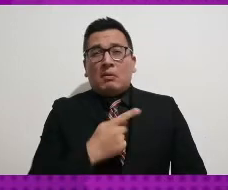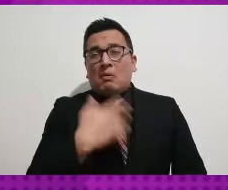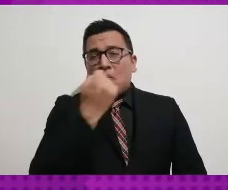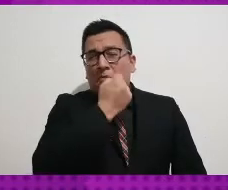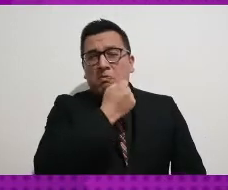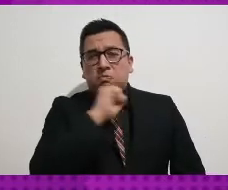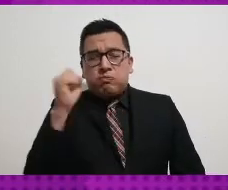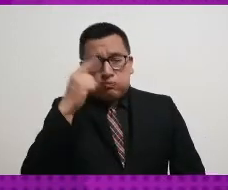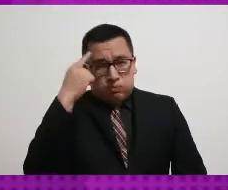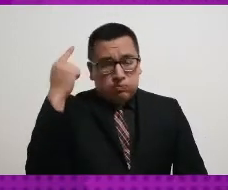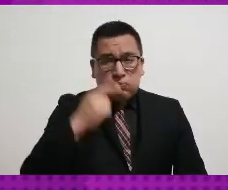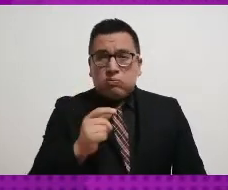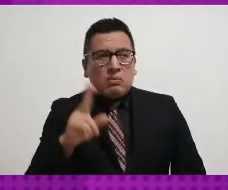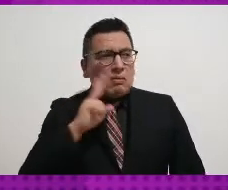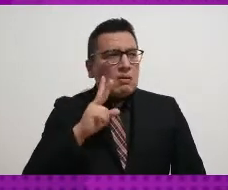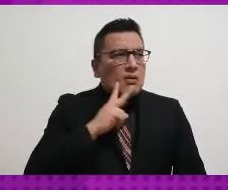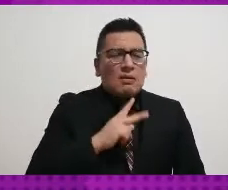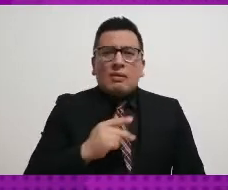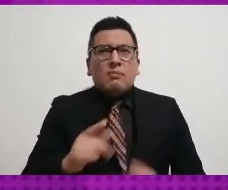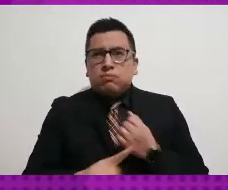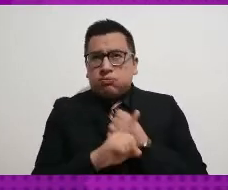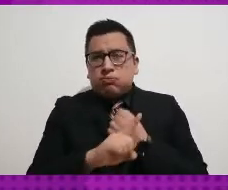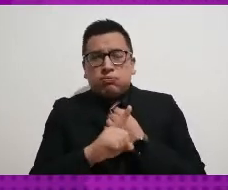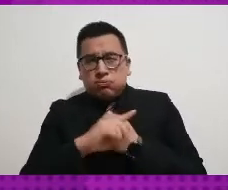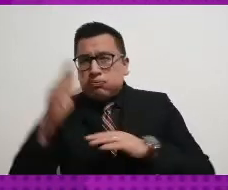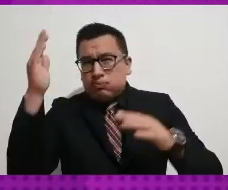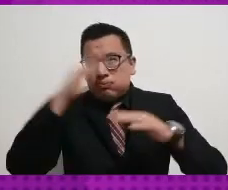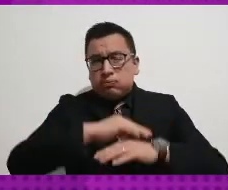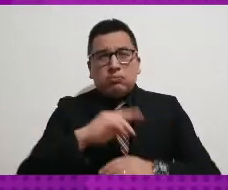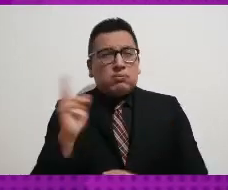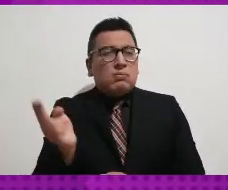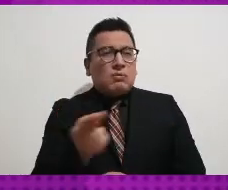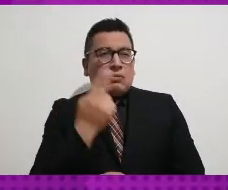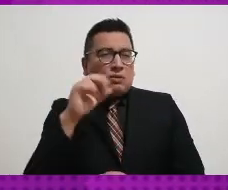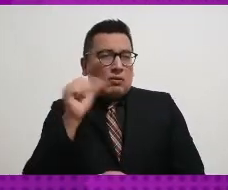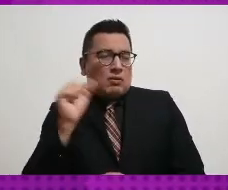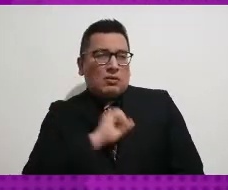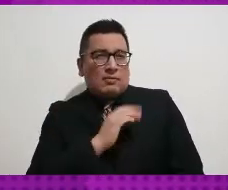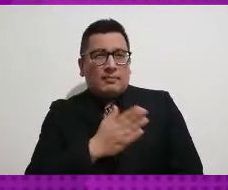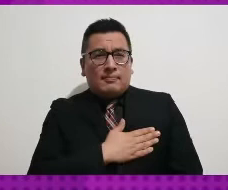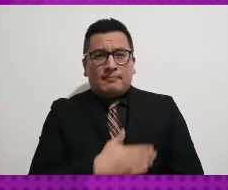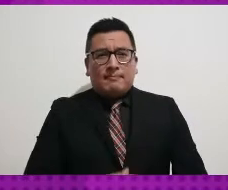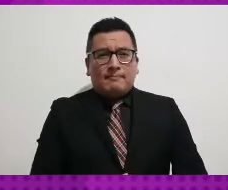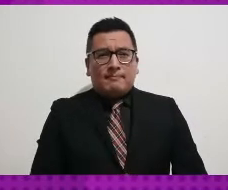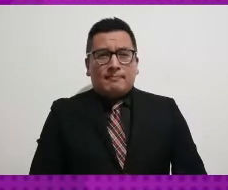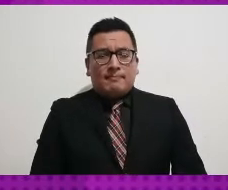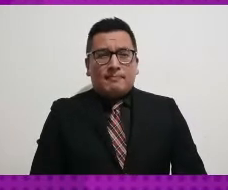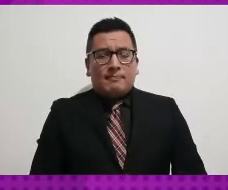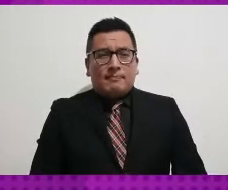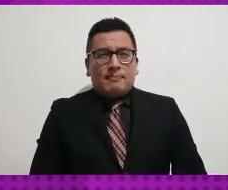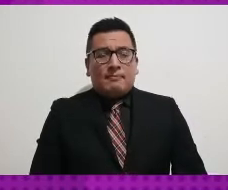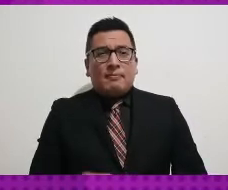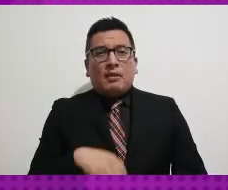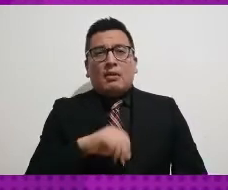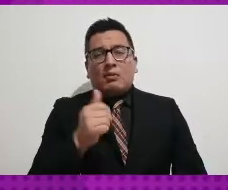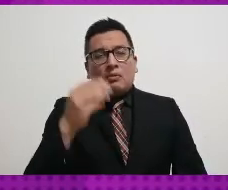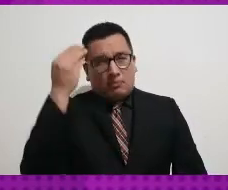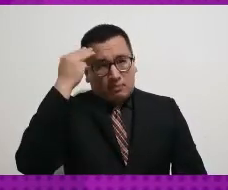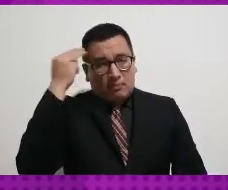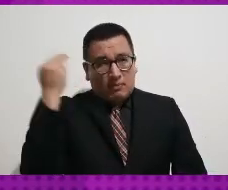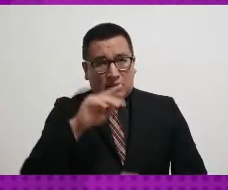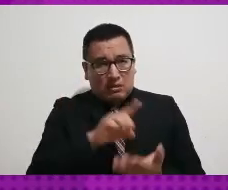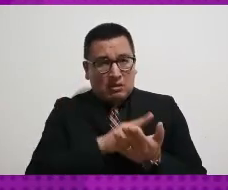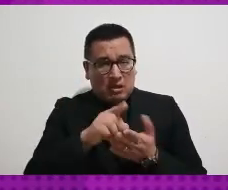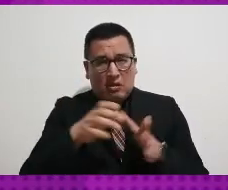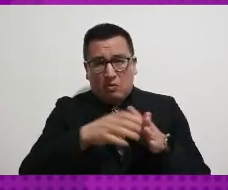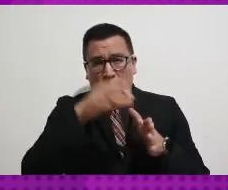Experto en mediación profesional para la resolución de conflictos por la Universidad de La Rioja, en España. Y tiene también un máster en Derecho Electoral